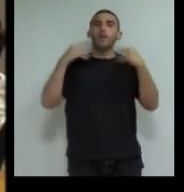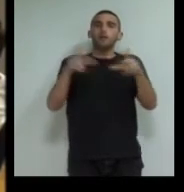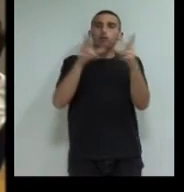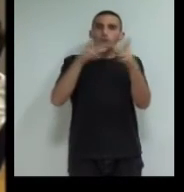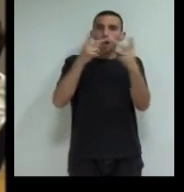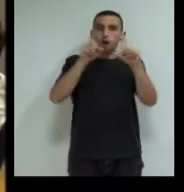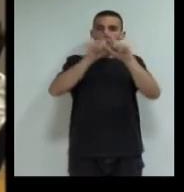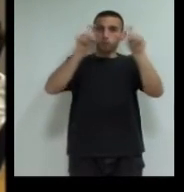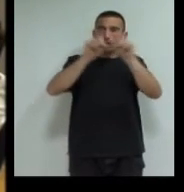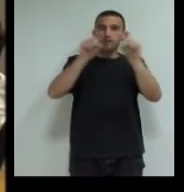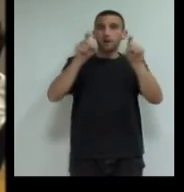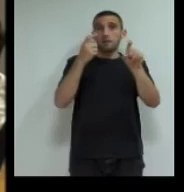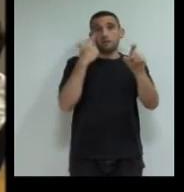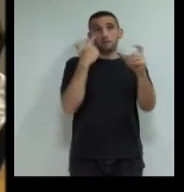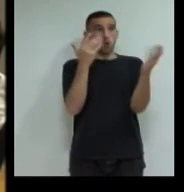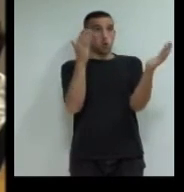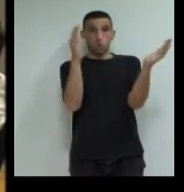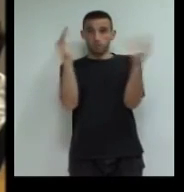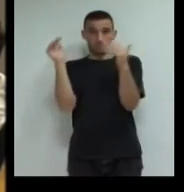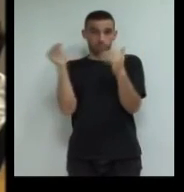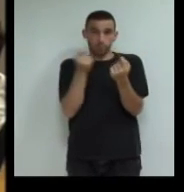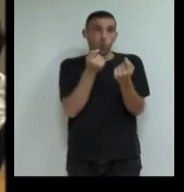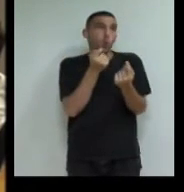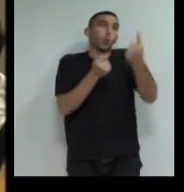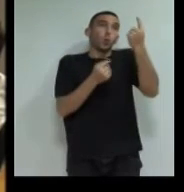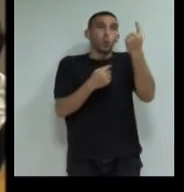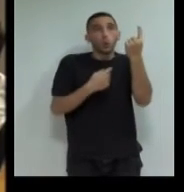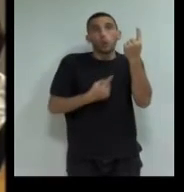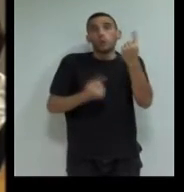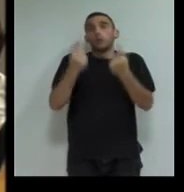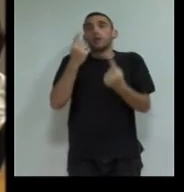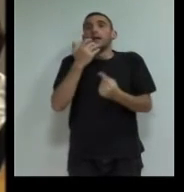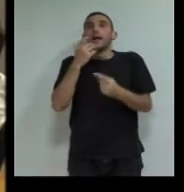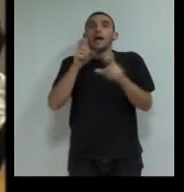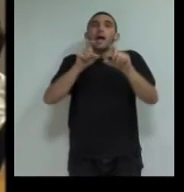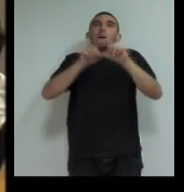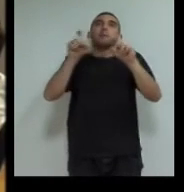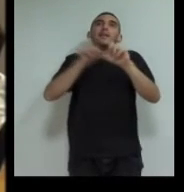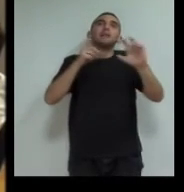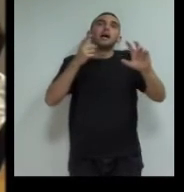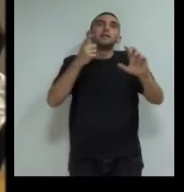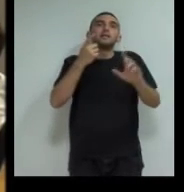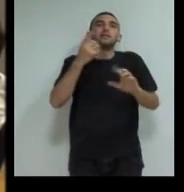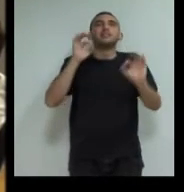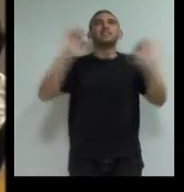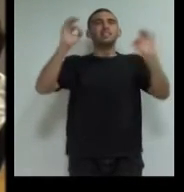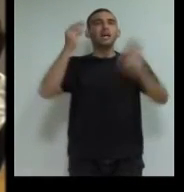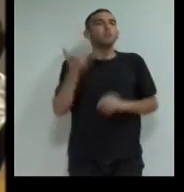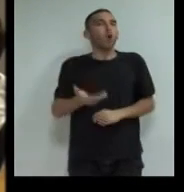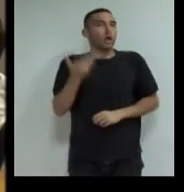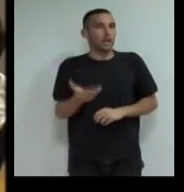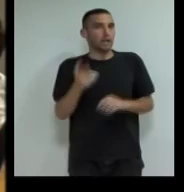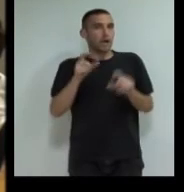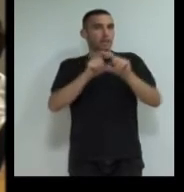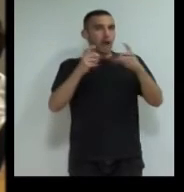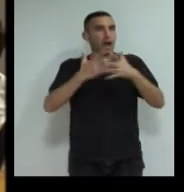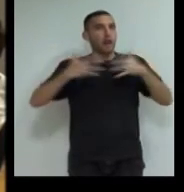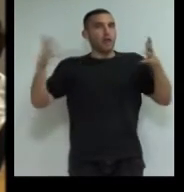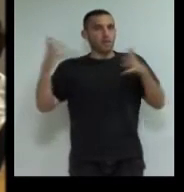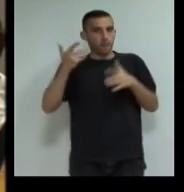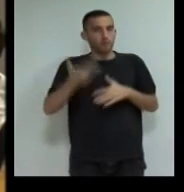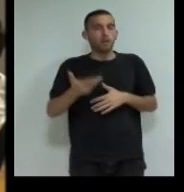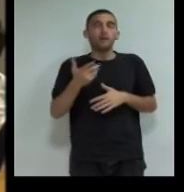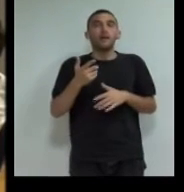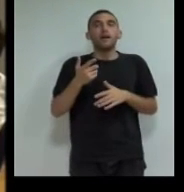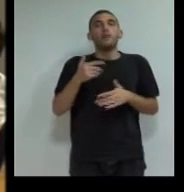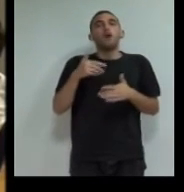ser que brilla por su ausencia, salvo casos de las empresas muy importantes y ni siquiera por lo que estáis diciendo.